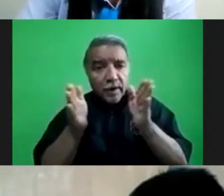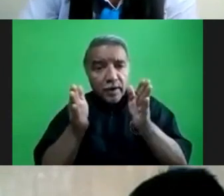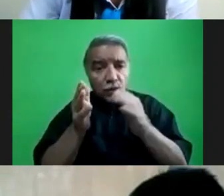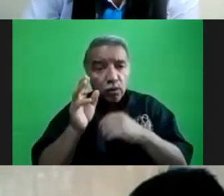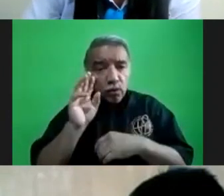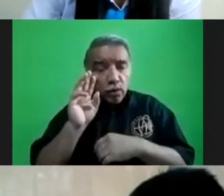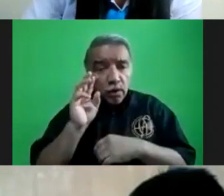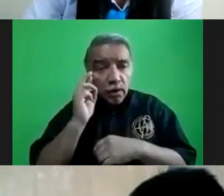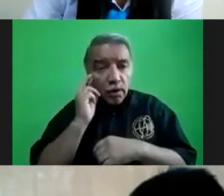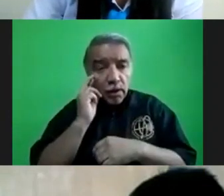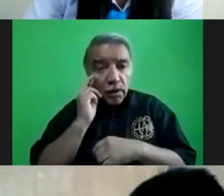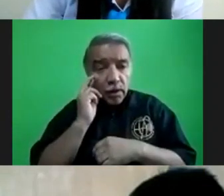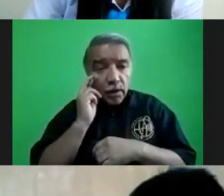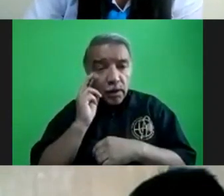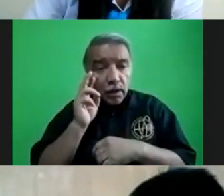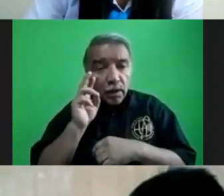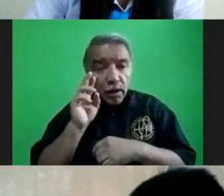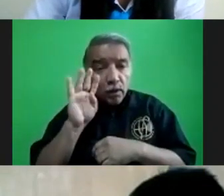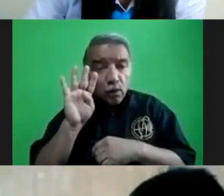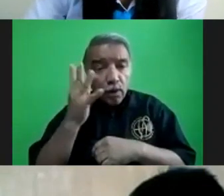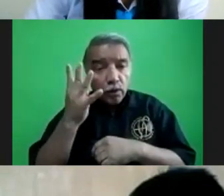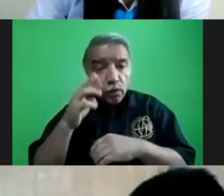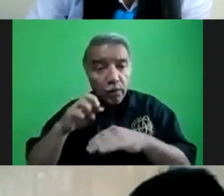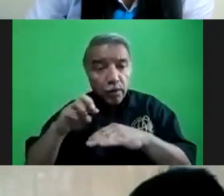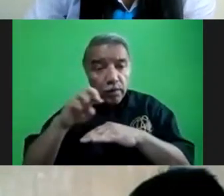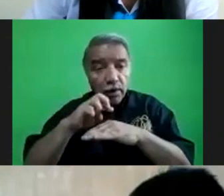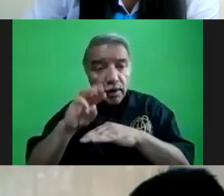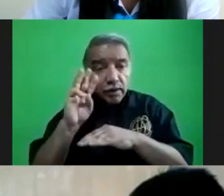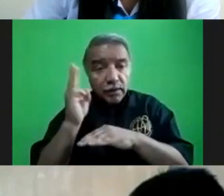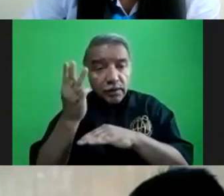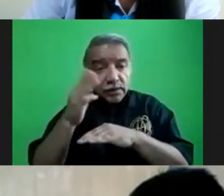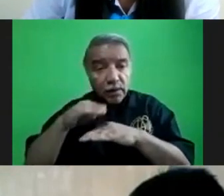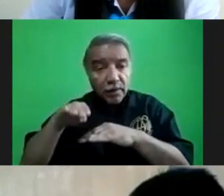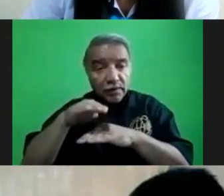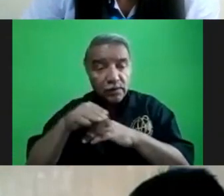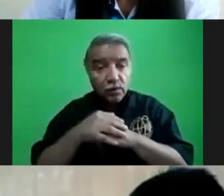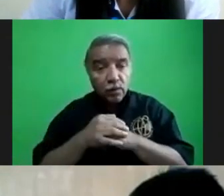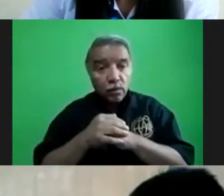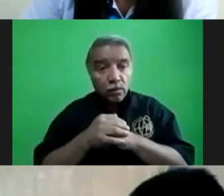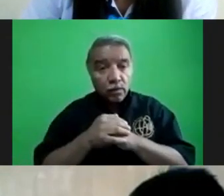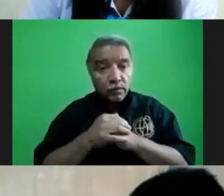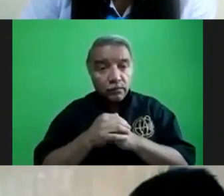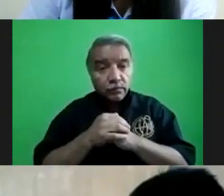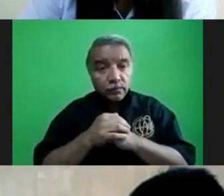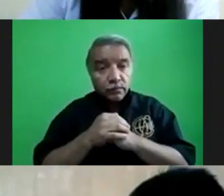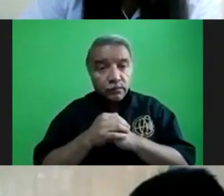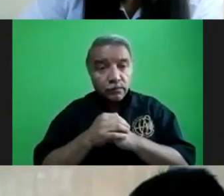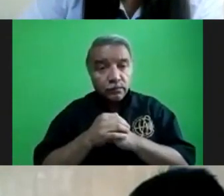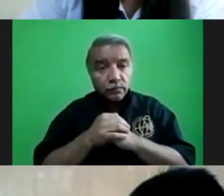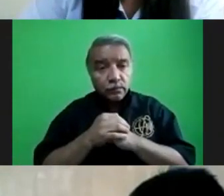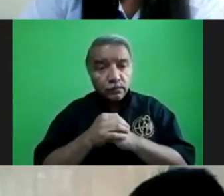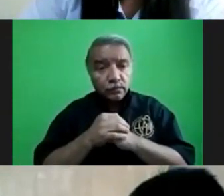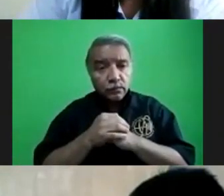Fíjese, señor, que aquí con Valentina también no podemos ingresar. ¿Ahorita? Valentina, ¿cómo aparecen? ¿Me pueden indicar